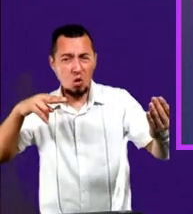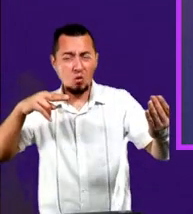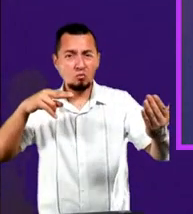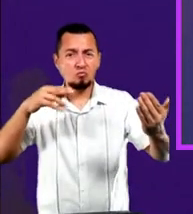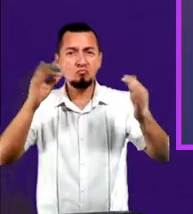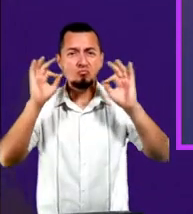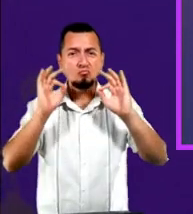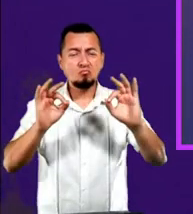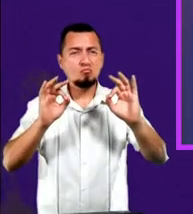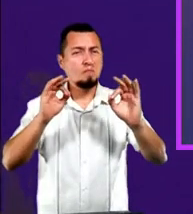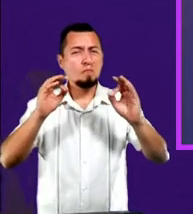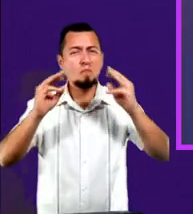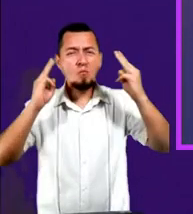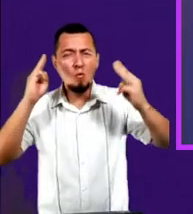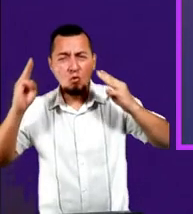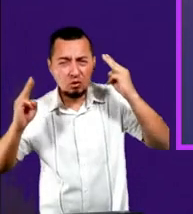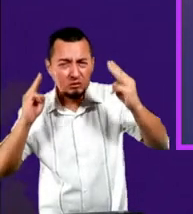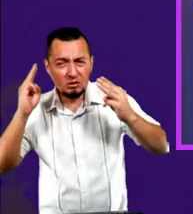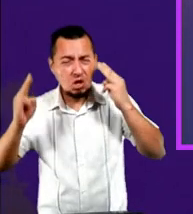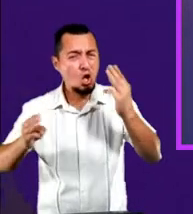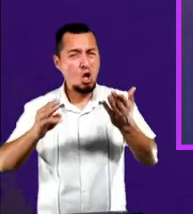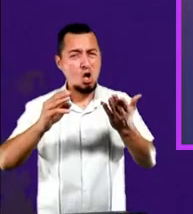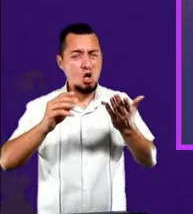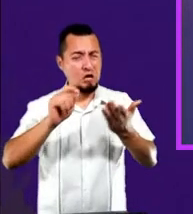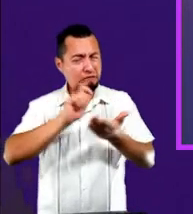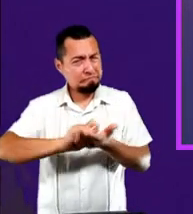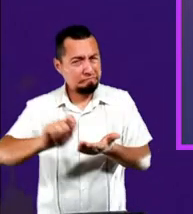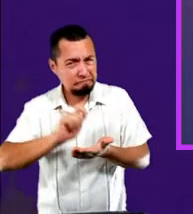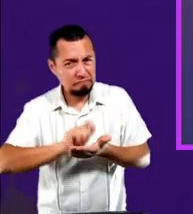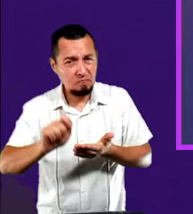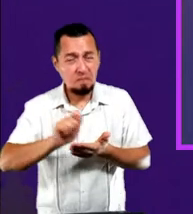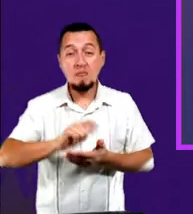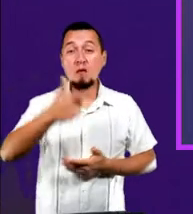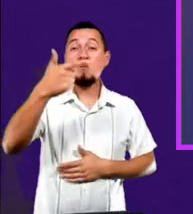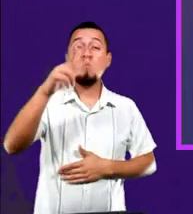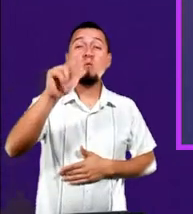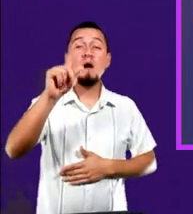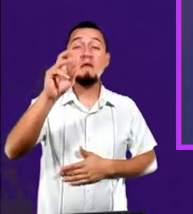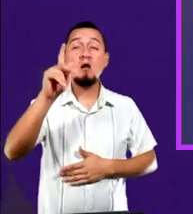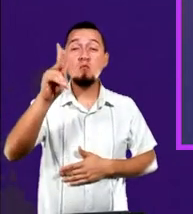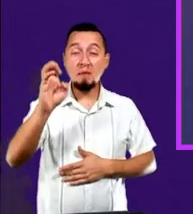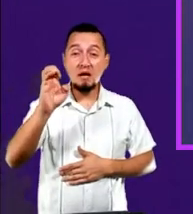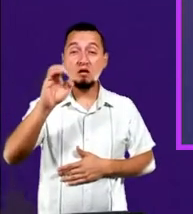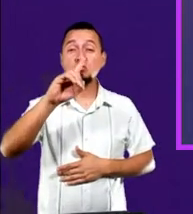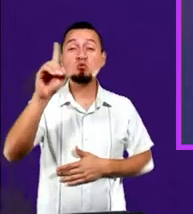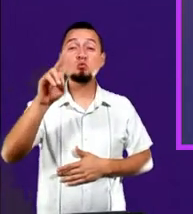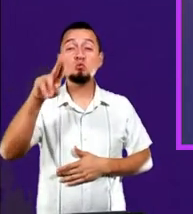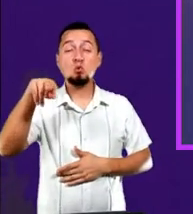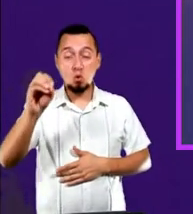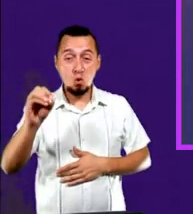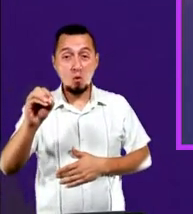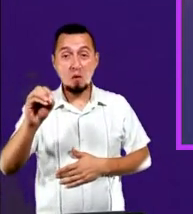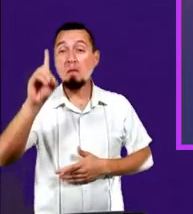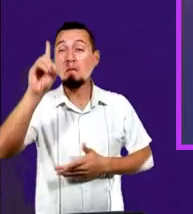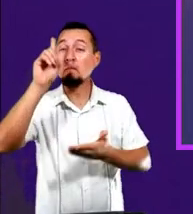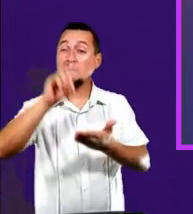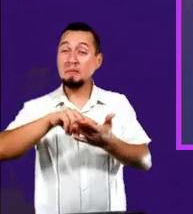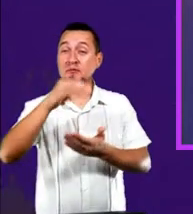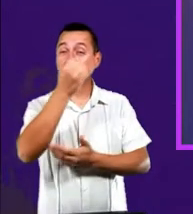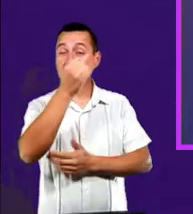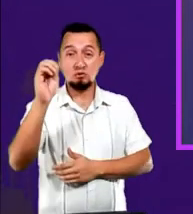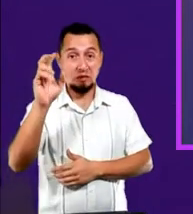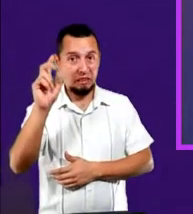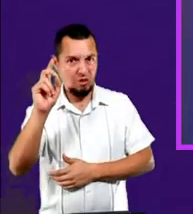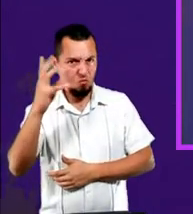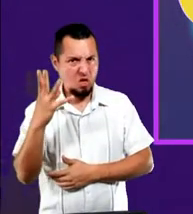escritor, Guadalupe Zuno. Y miren, en 1934, un joven